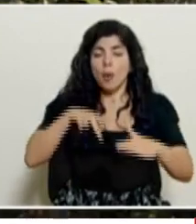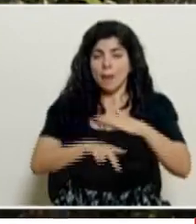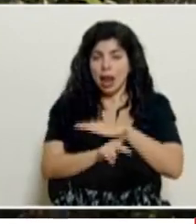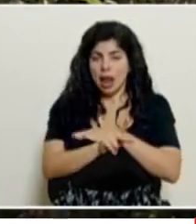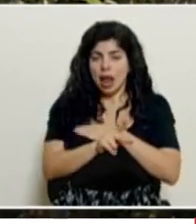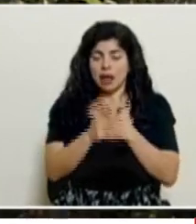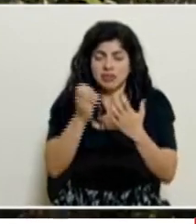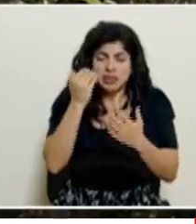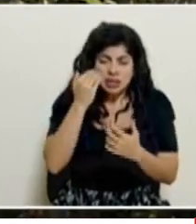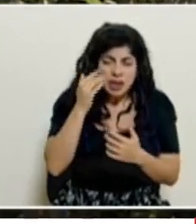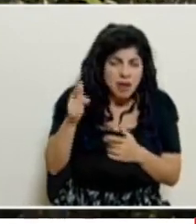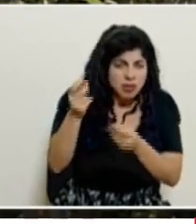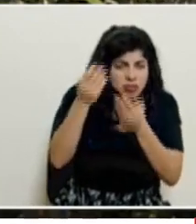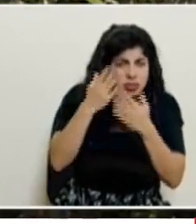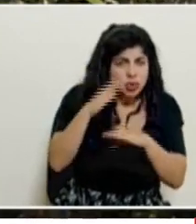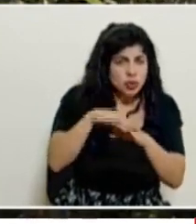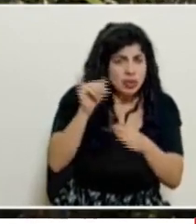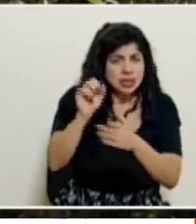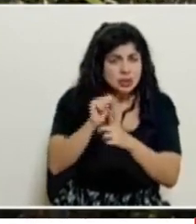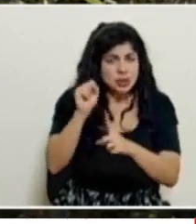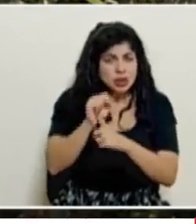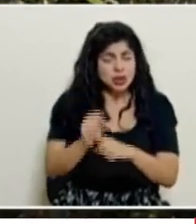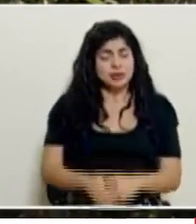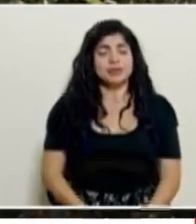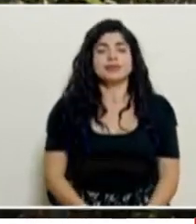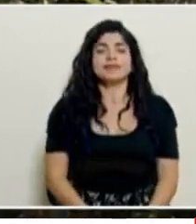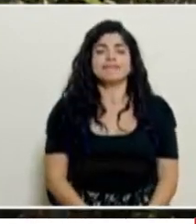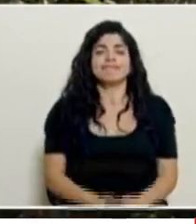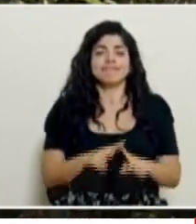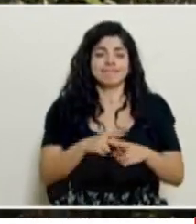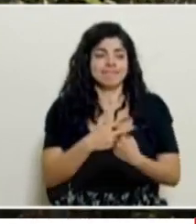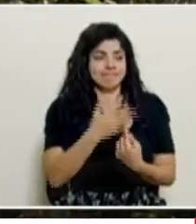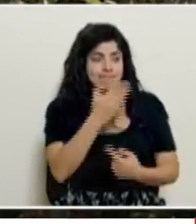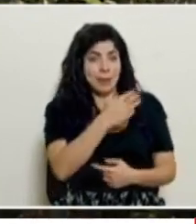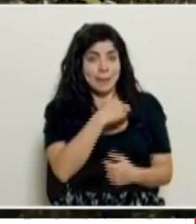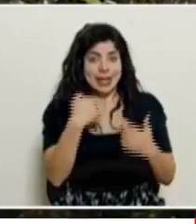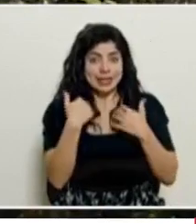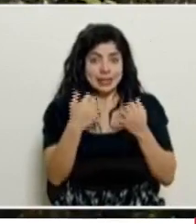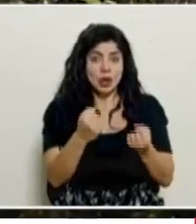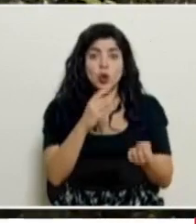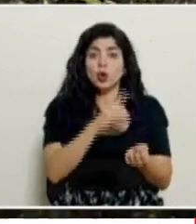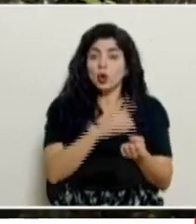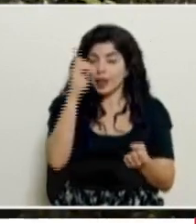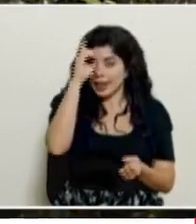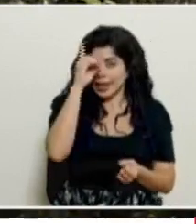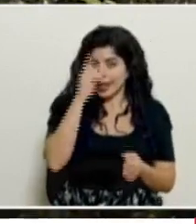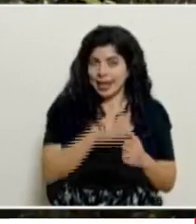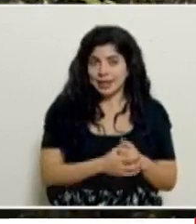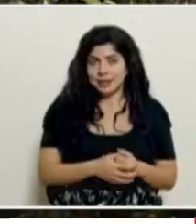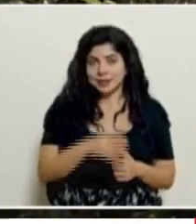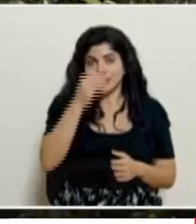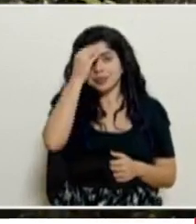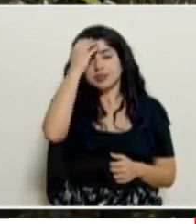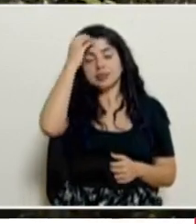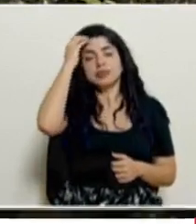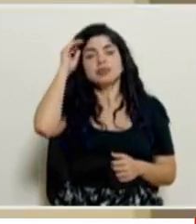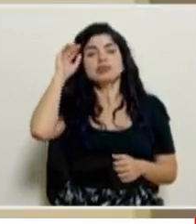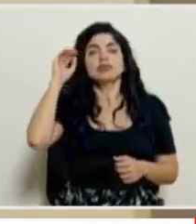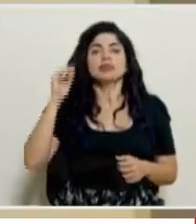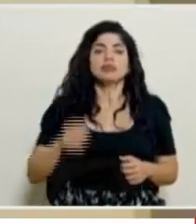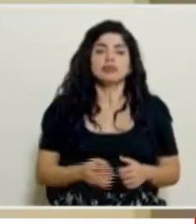si tienen algún reporte sobre esa situación. Iniciamos con el ministro de Salud, el doctor Daniel Salas.